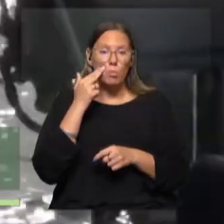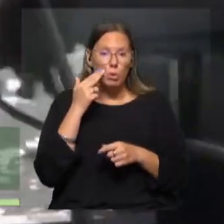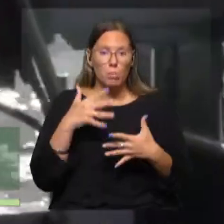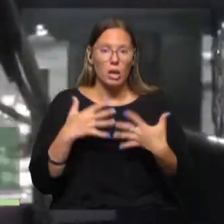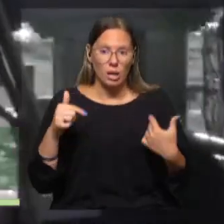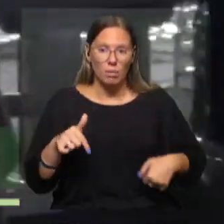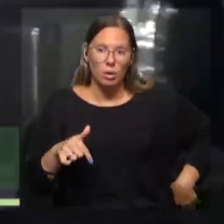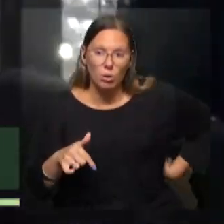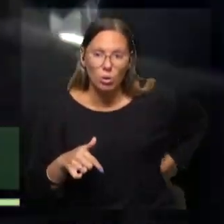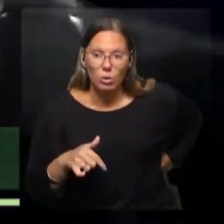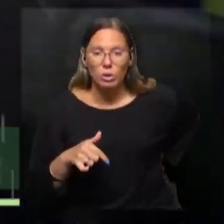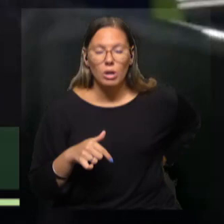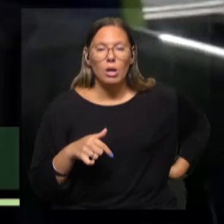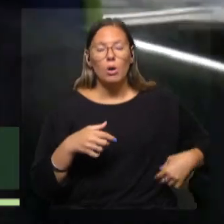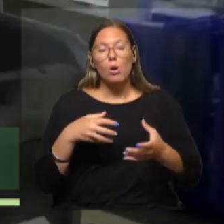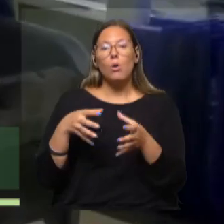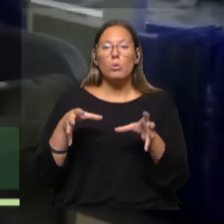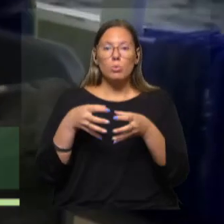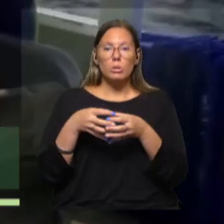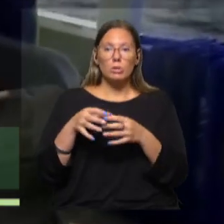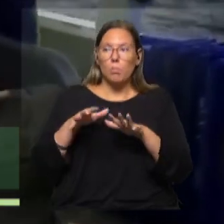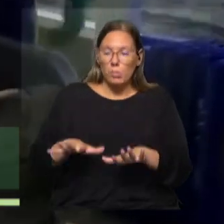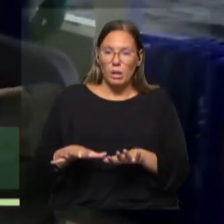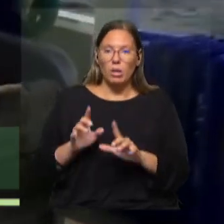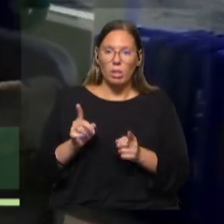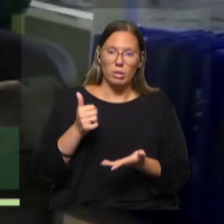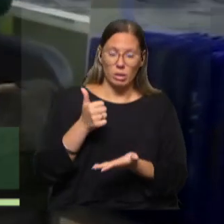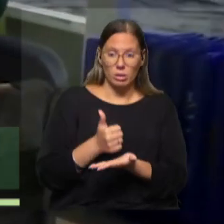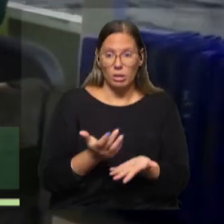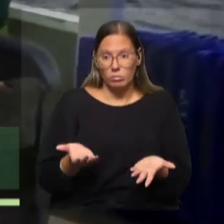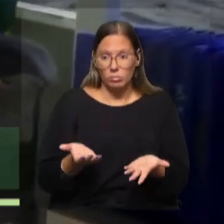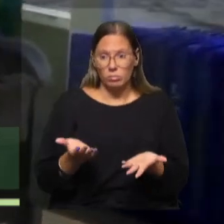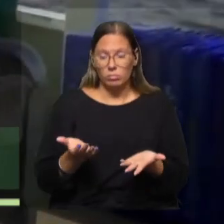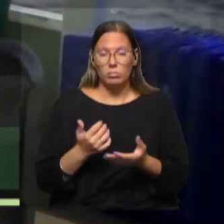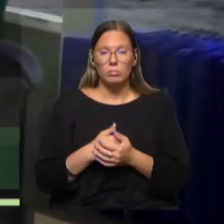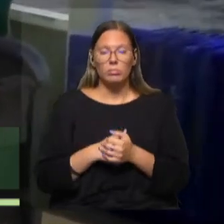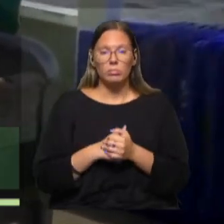de hoy, y con un sector de la industria totalmente paralizado, debería mínimamente estar